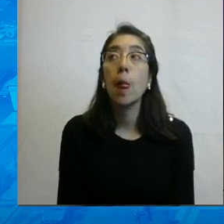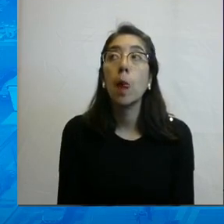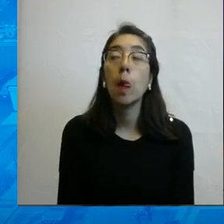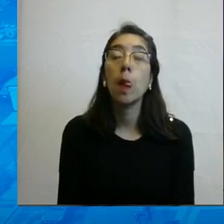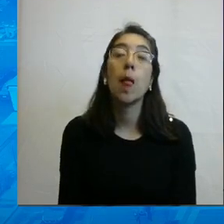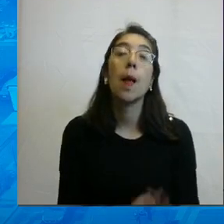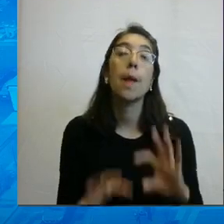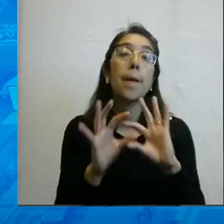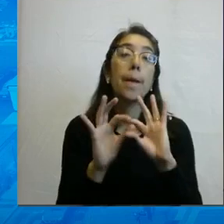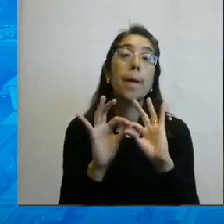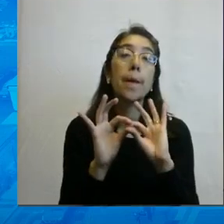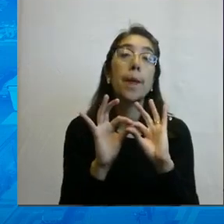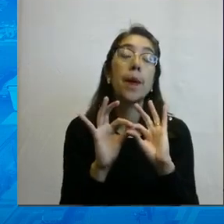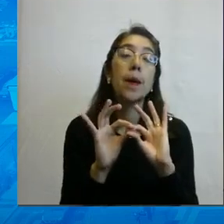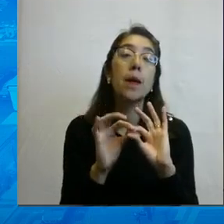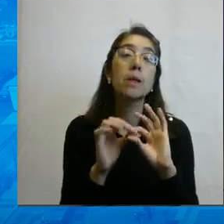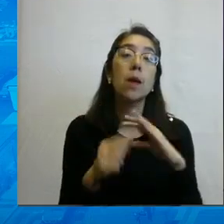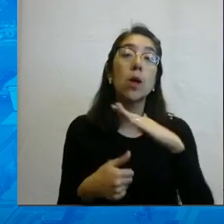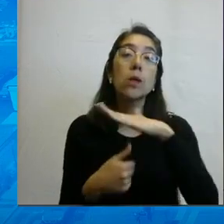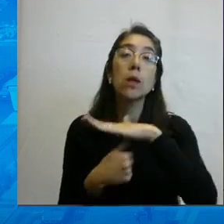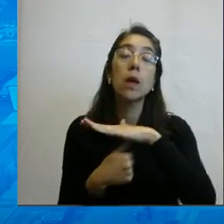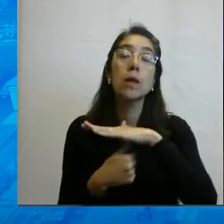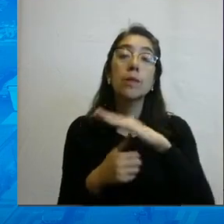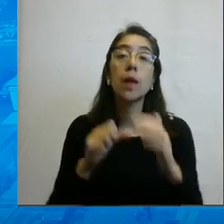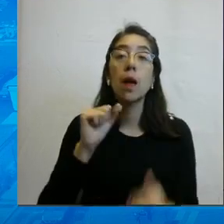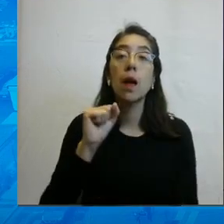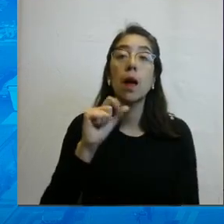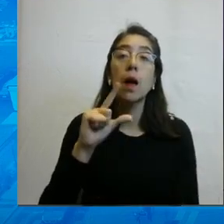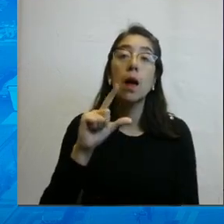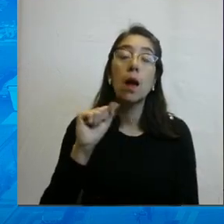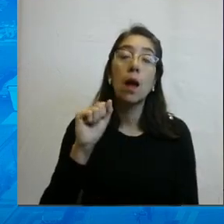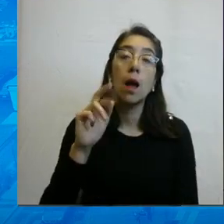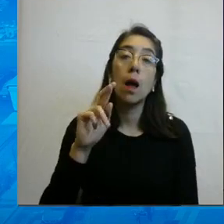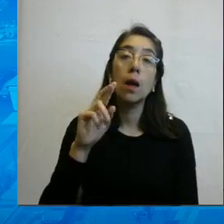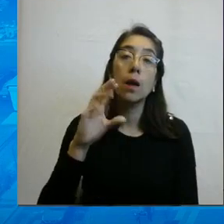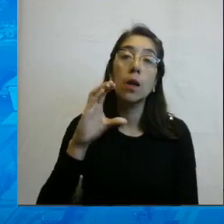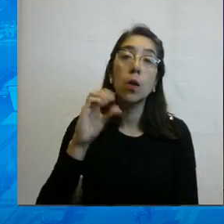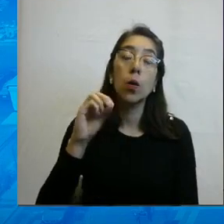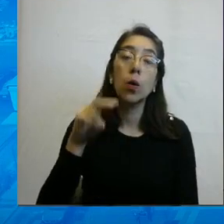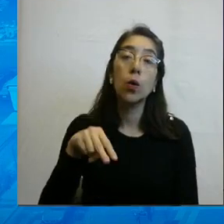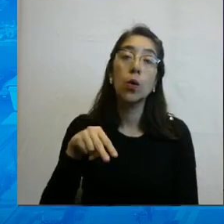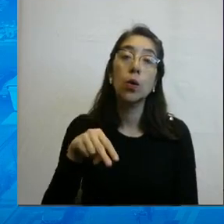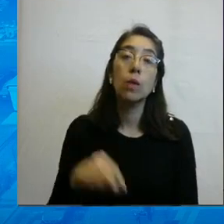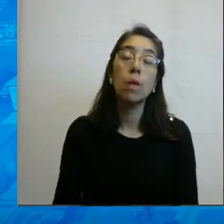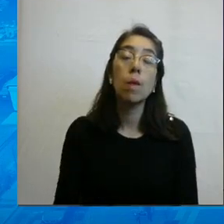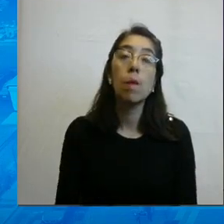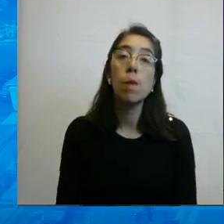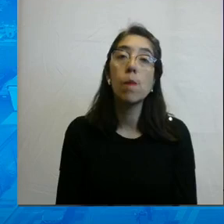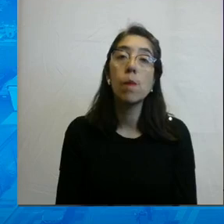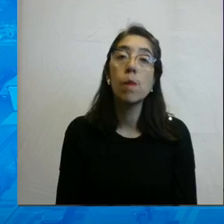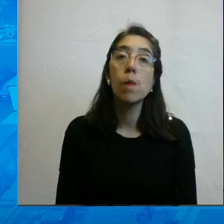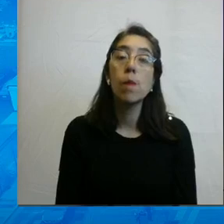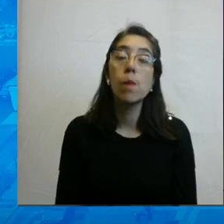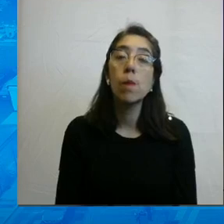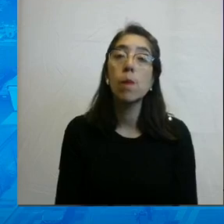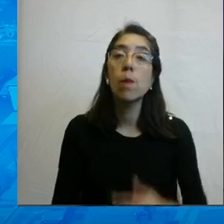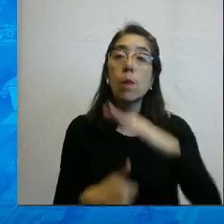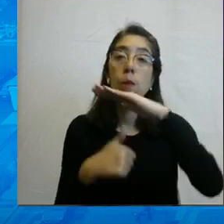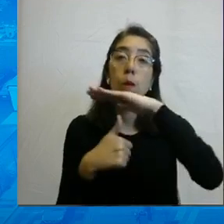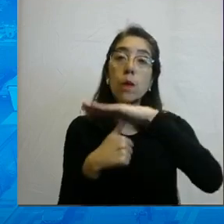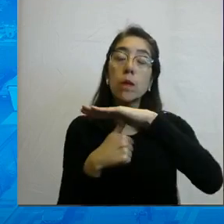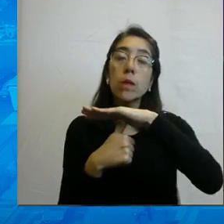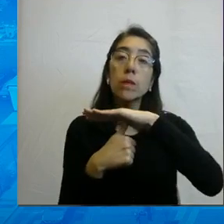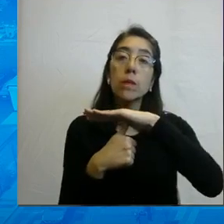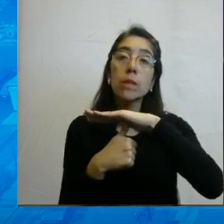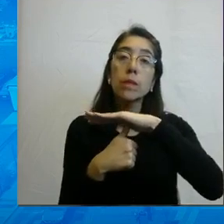Gracias, concejal Bastián Alarcón. Procede entonces otorgarle la palabra a continuación al concejal Jaime